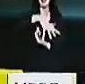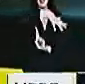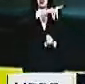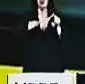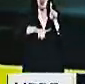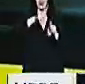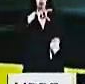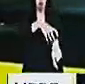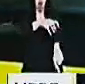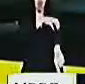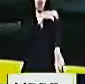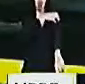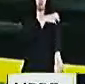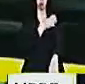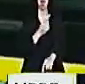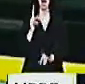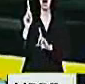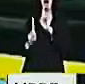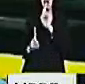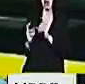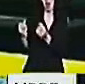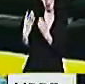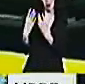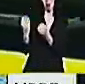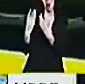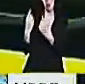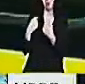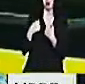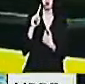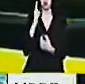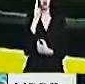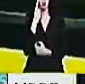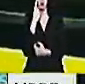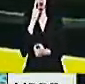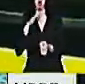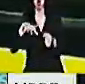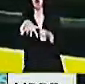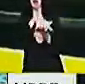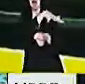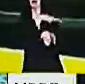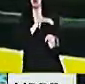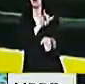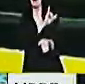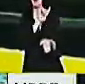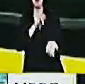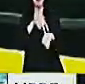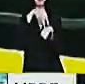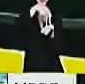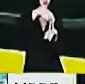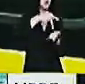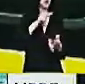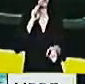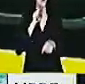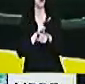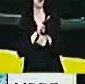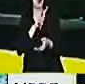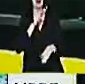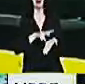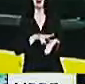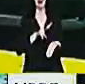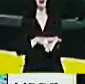fondo alguien que se forma sin conocer ese contexto se va a encontrar en la realidad que no cuenta con todos los instrumentos, con todos